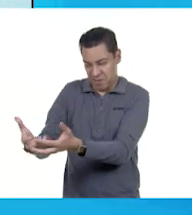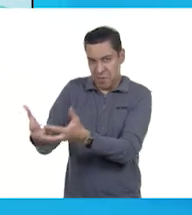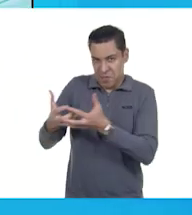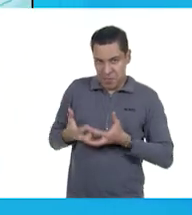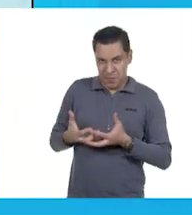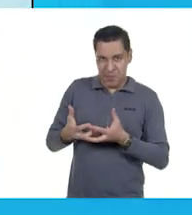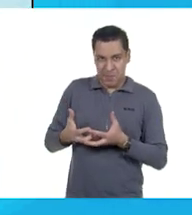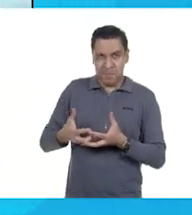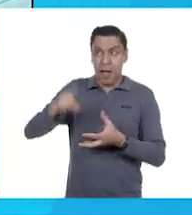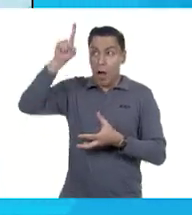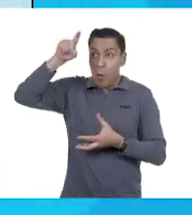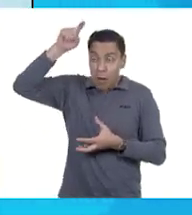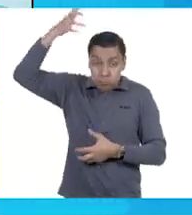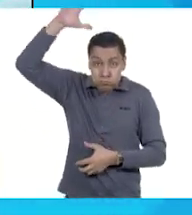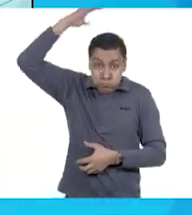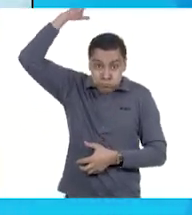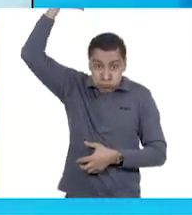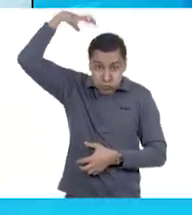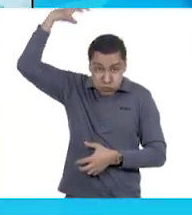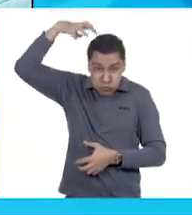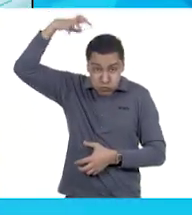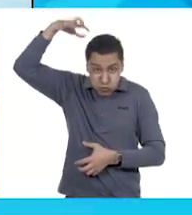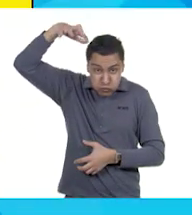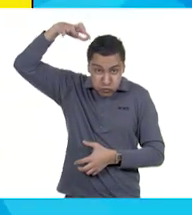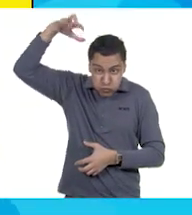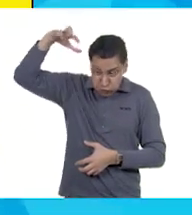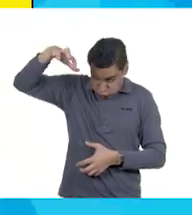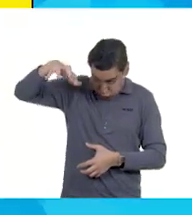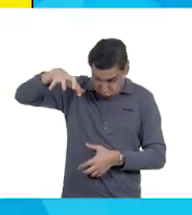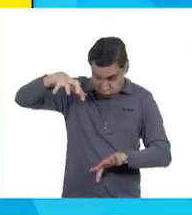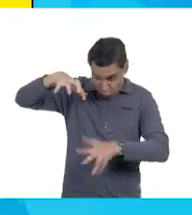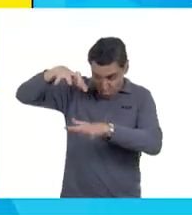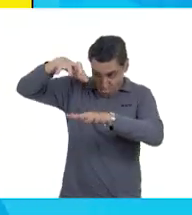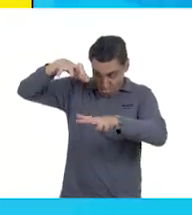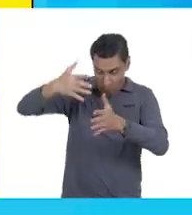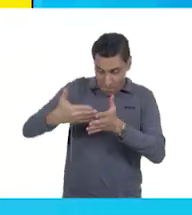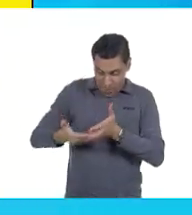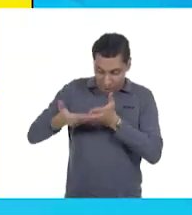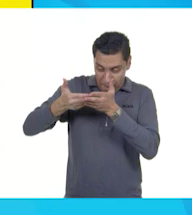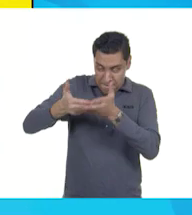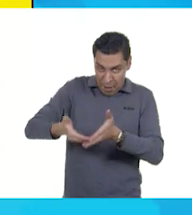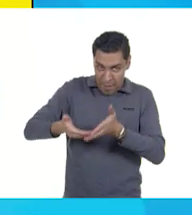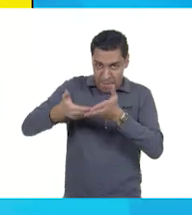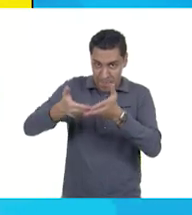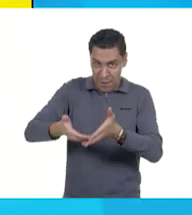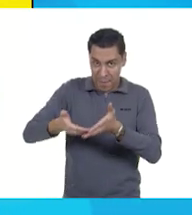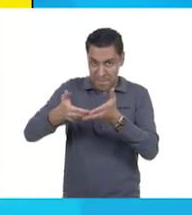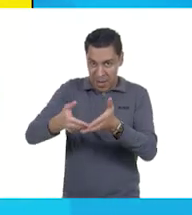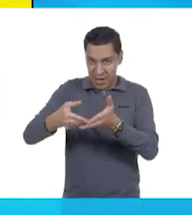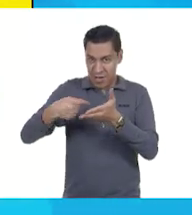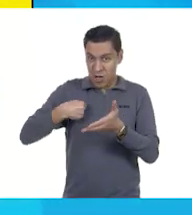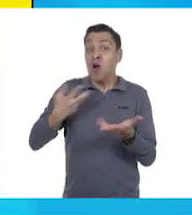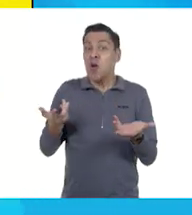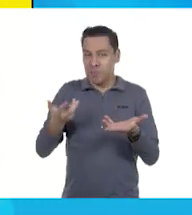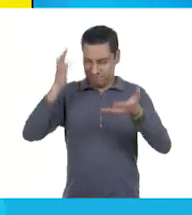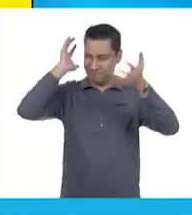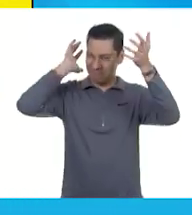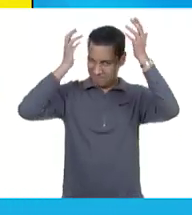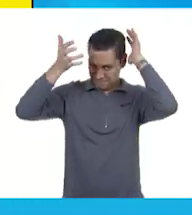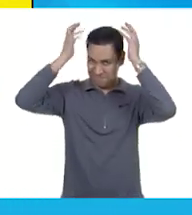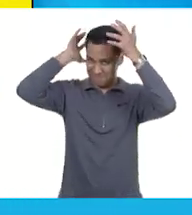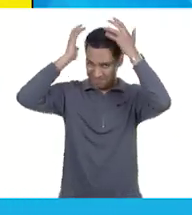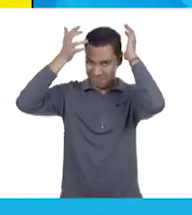tormenta navega mi barco. Nos vamos a bañar, nos vamos a bañar, nos vamos